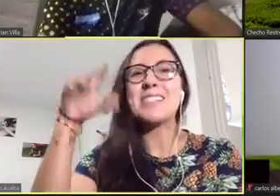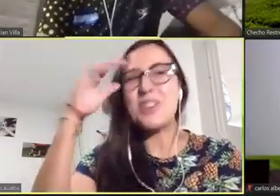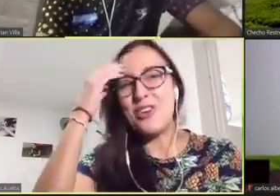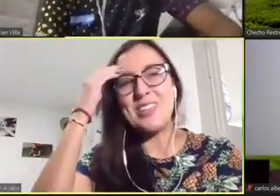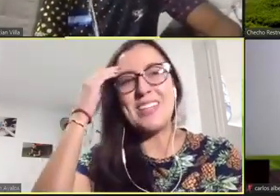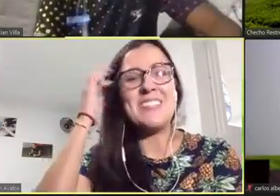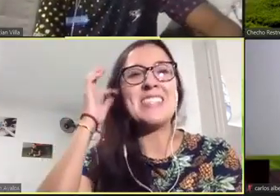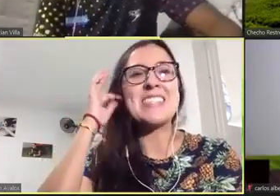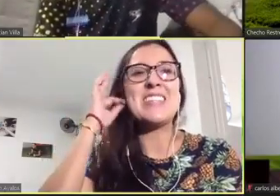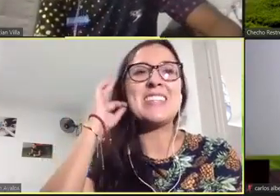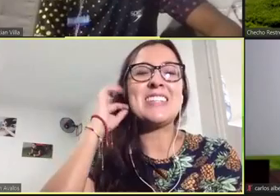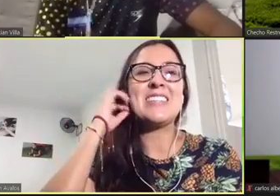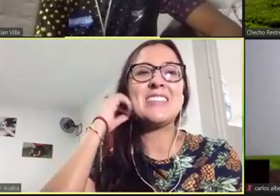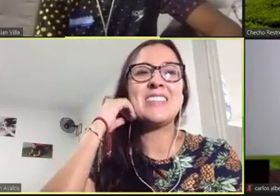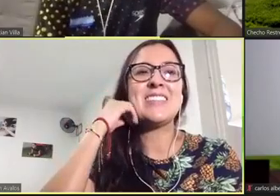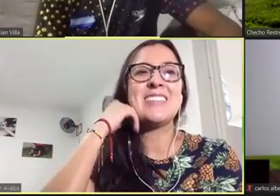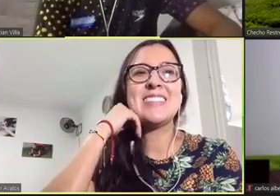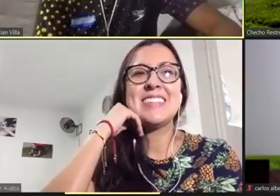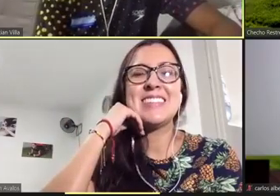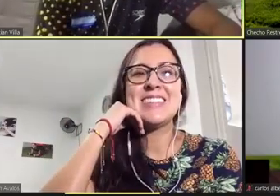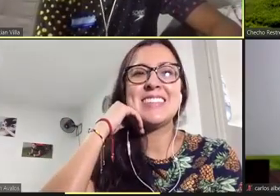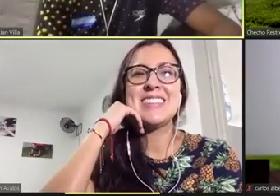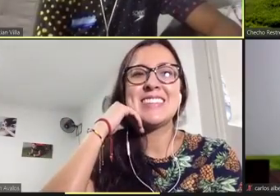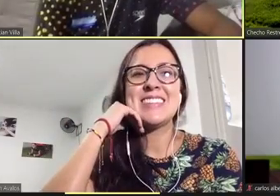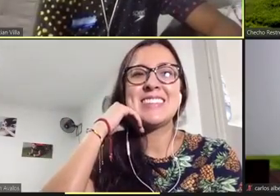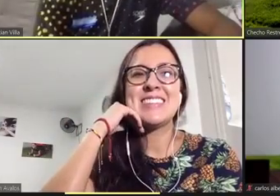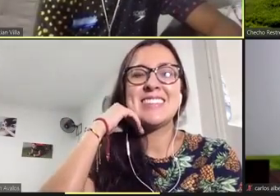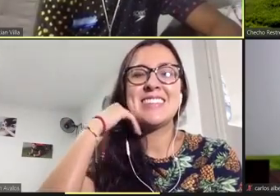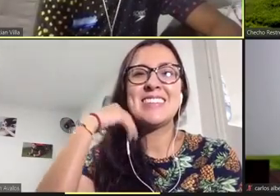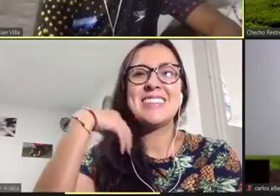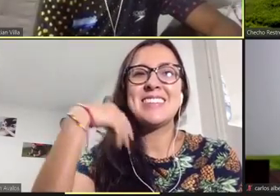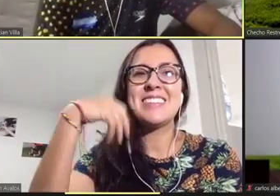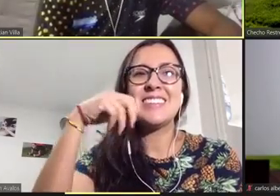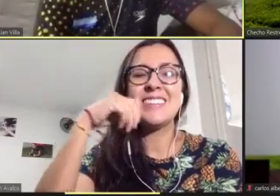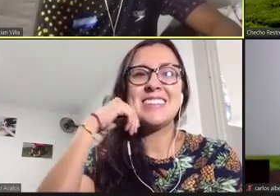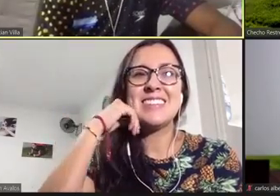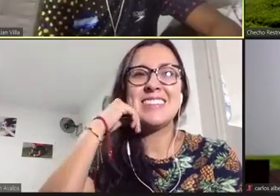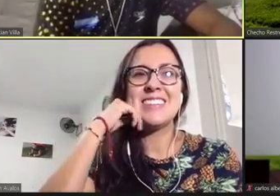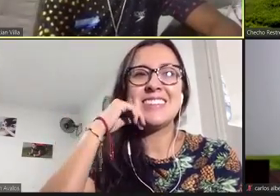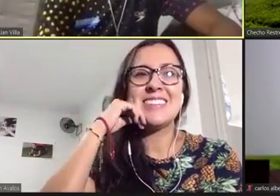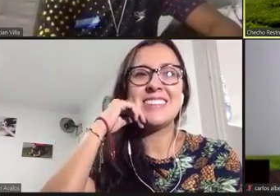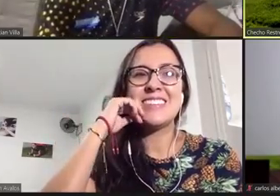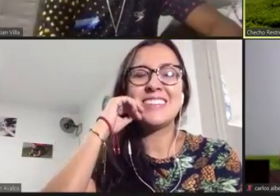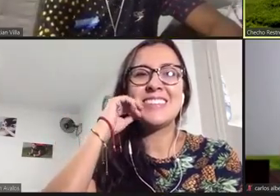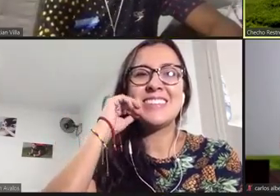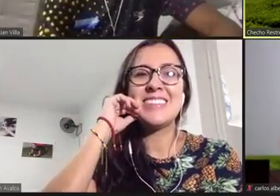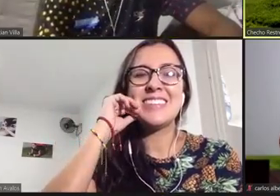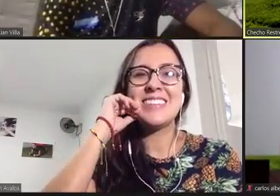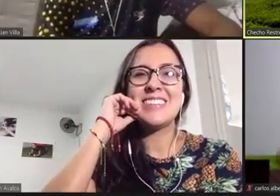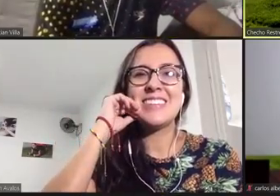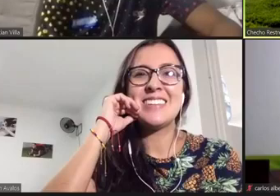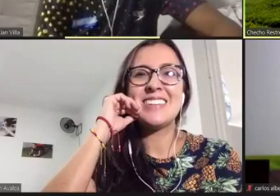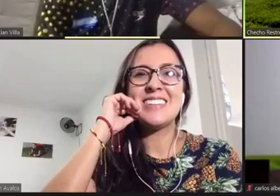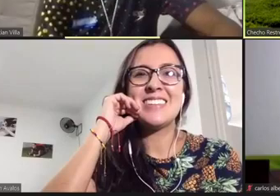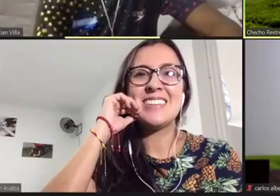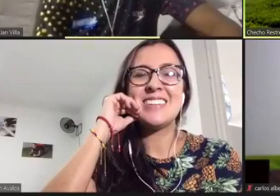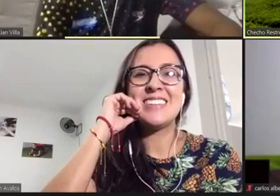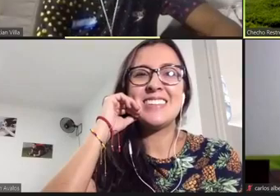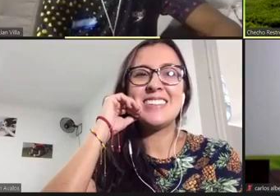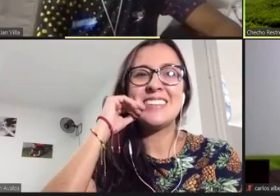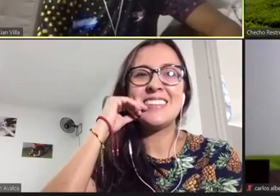El perrito. Dígame, no, la mascotica nueva de la casa, sino que está cachorrito, es más necio, tan lindo. ¿Pastor alemán? Pues que alcancé. No,